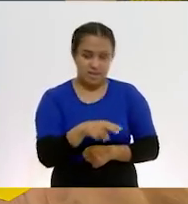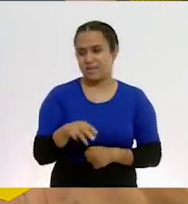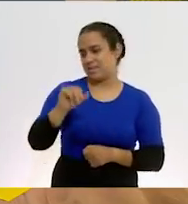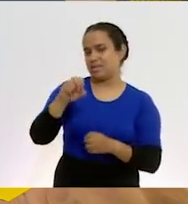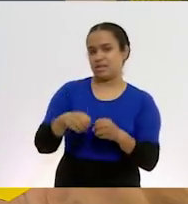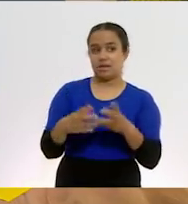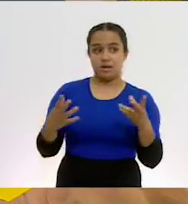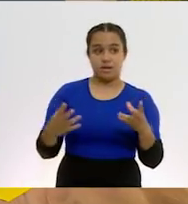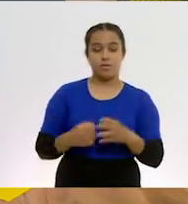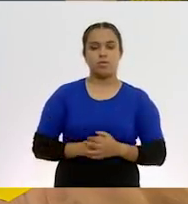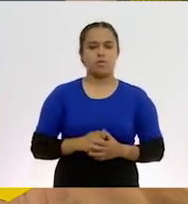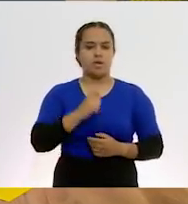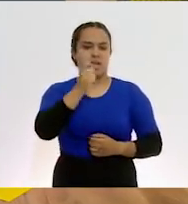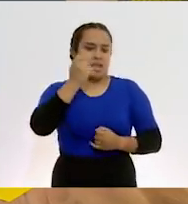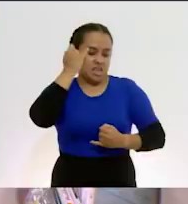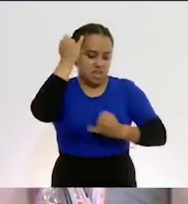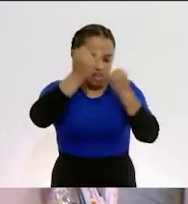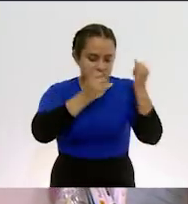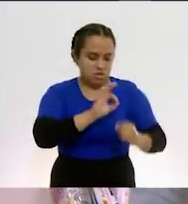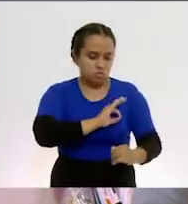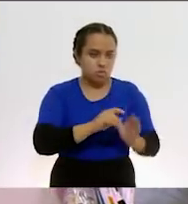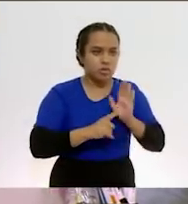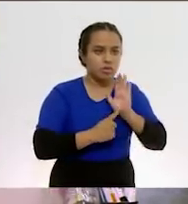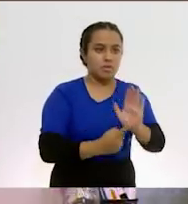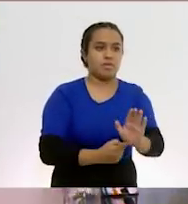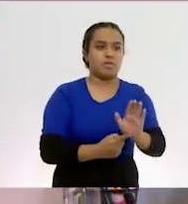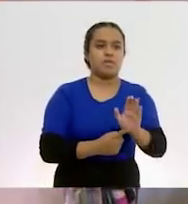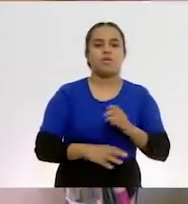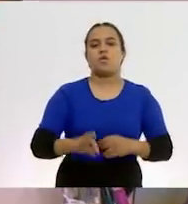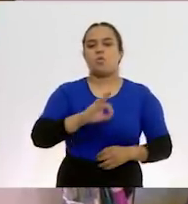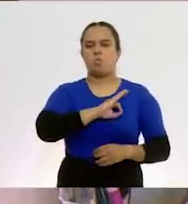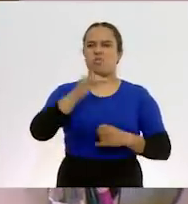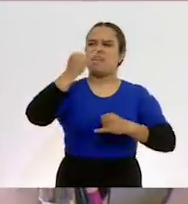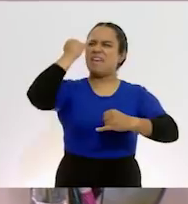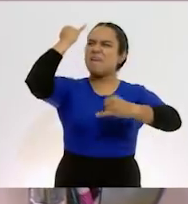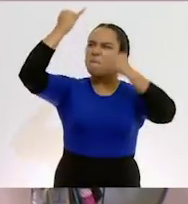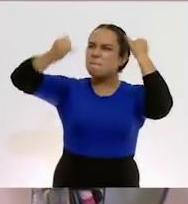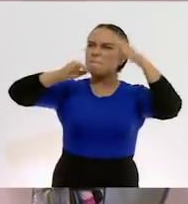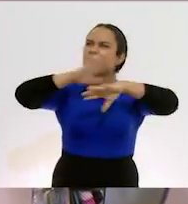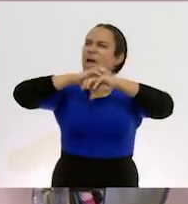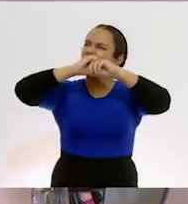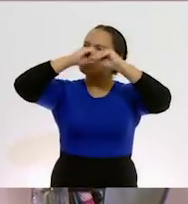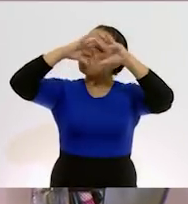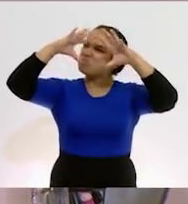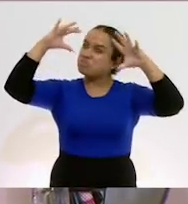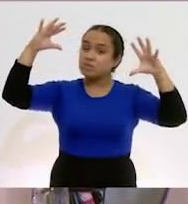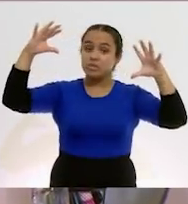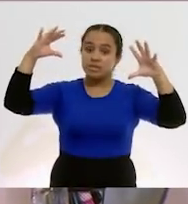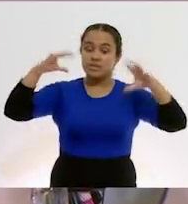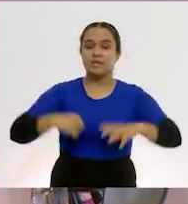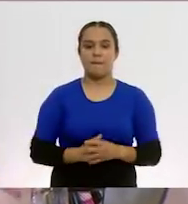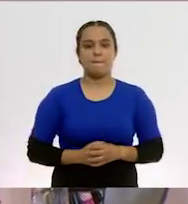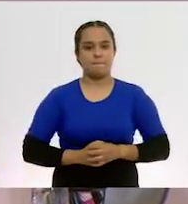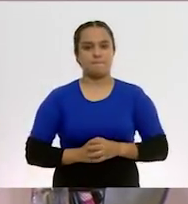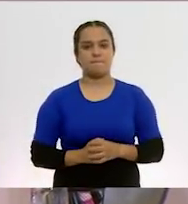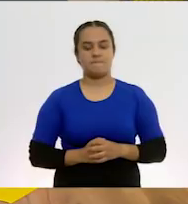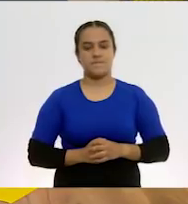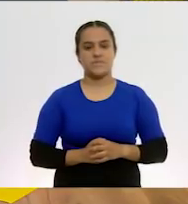Nos permite representar ideas, ser muy creativo y utilizar nuestra